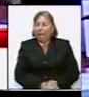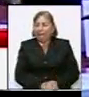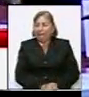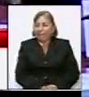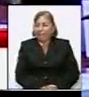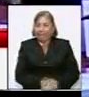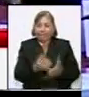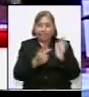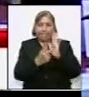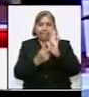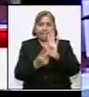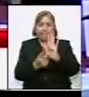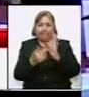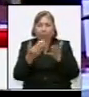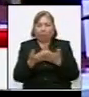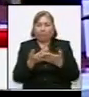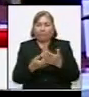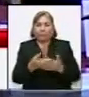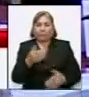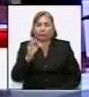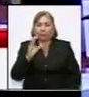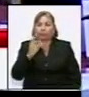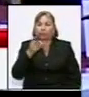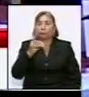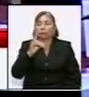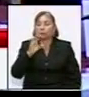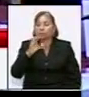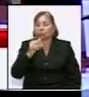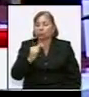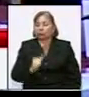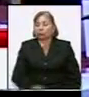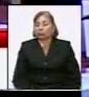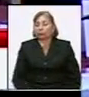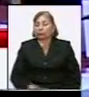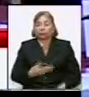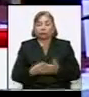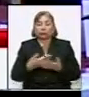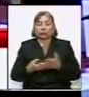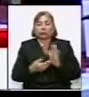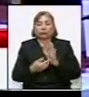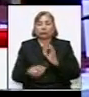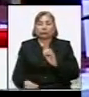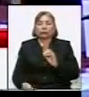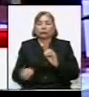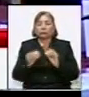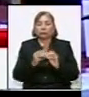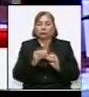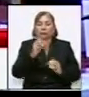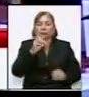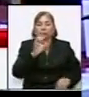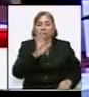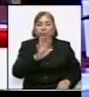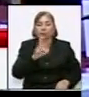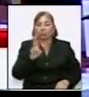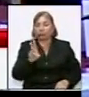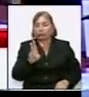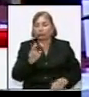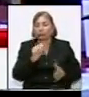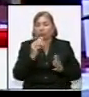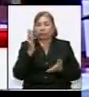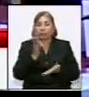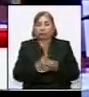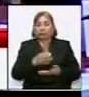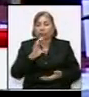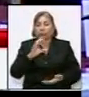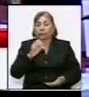presentado por la congresista anamaría choquehuanca de vida nueva que propone la incorporación del artículo 152 del código penal